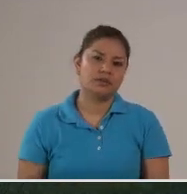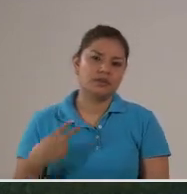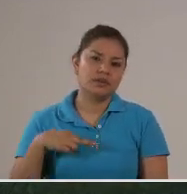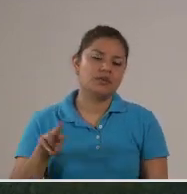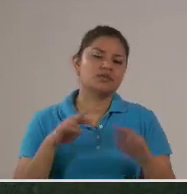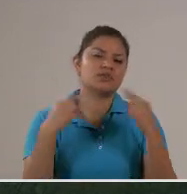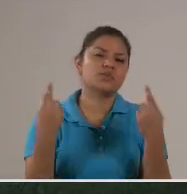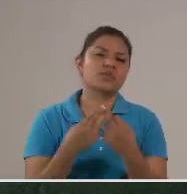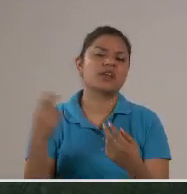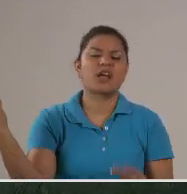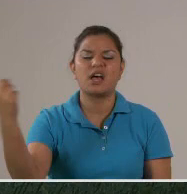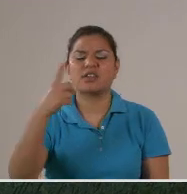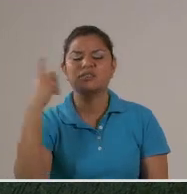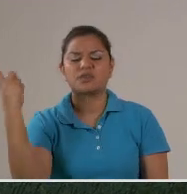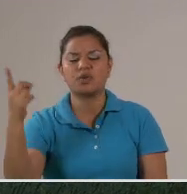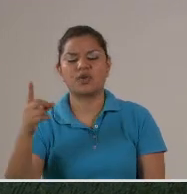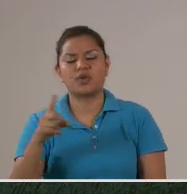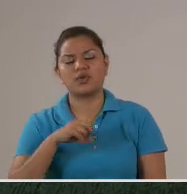nos